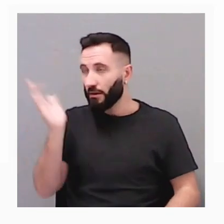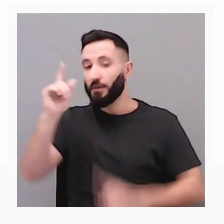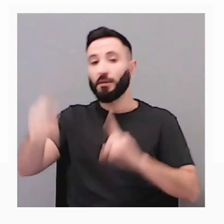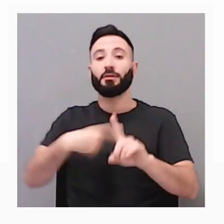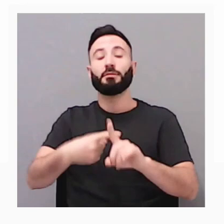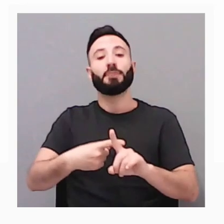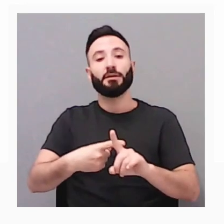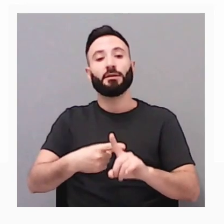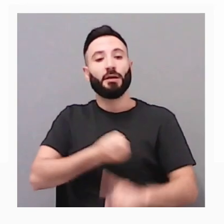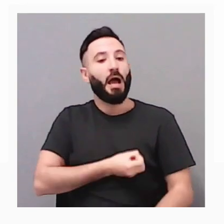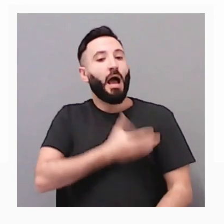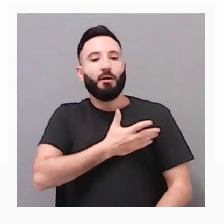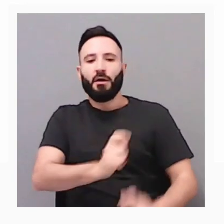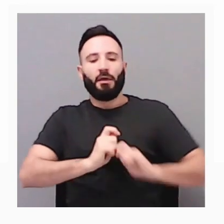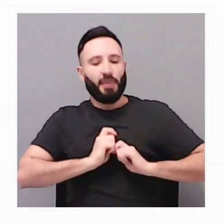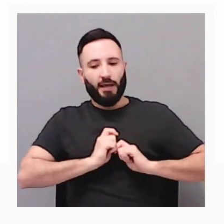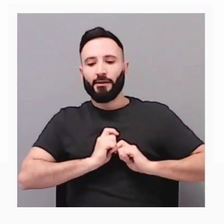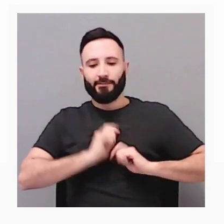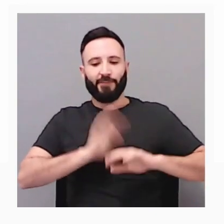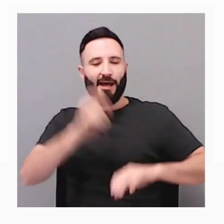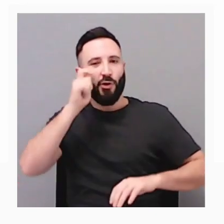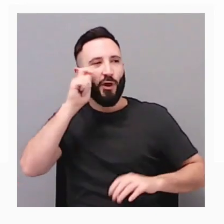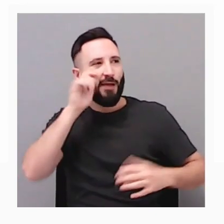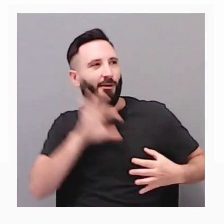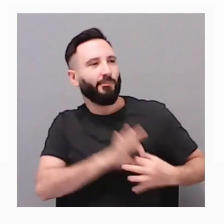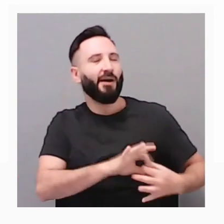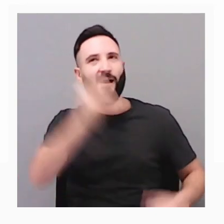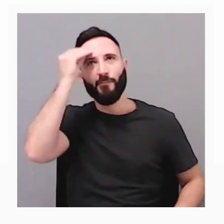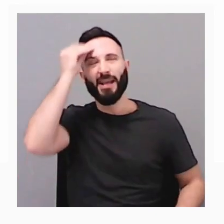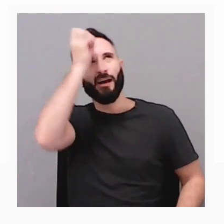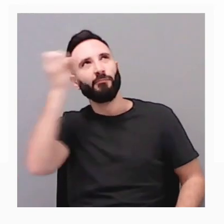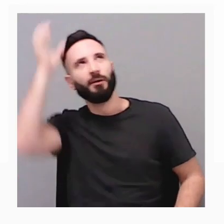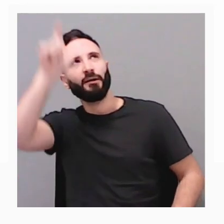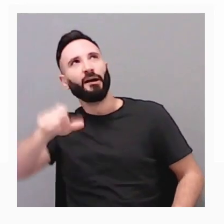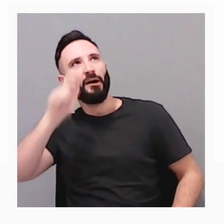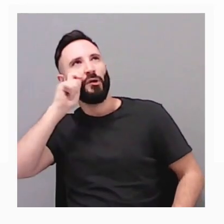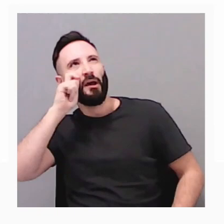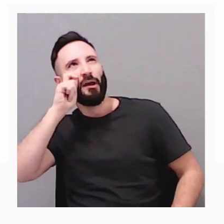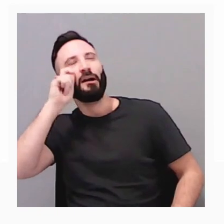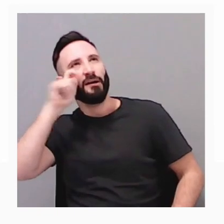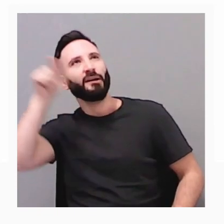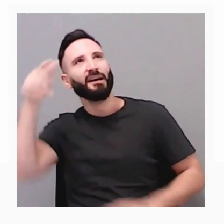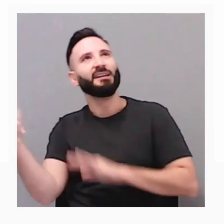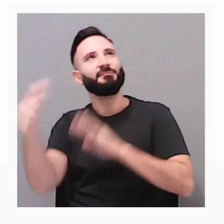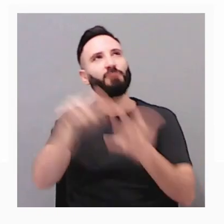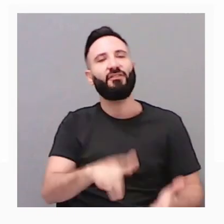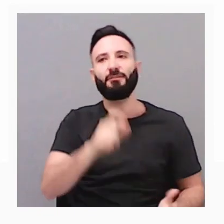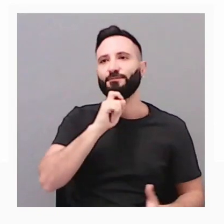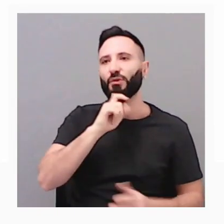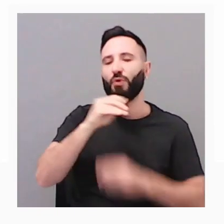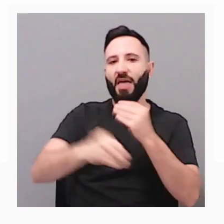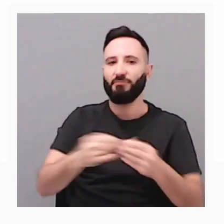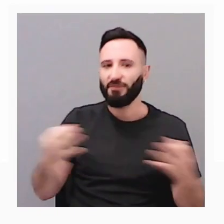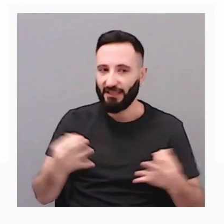para apasionarse con algo que es el turismo. Pensar en el turista de esa forma que hay que pensar. Para ello